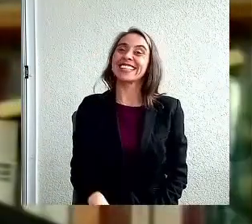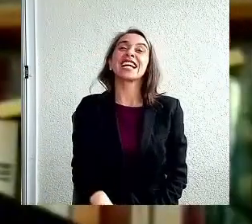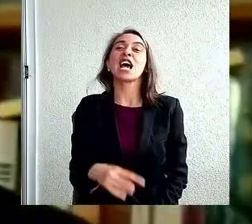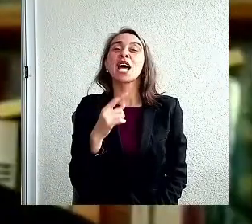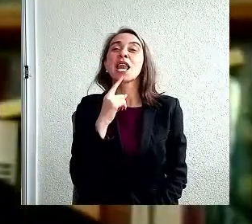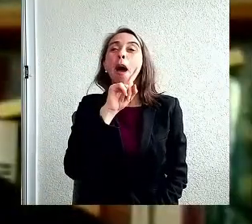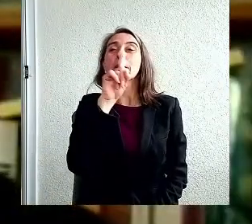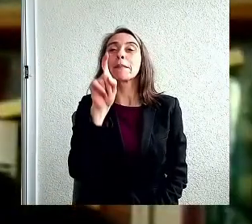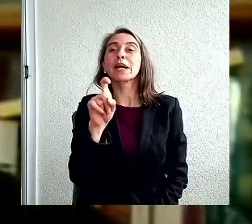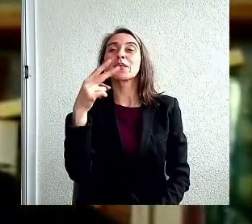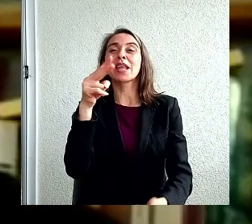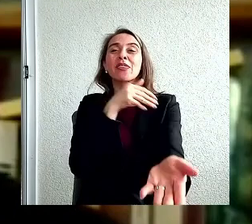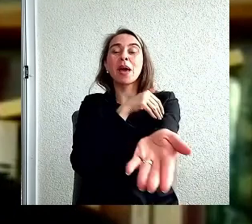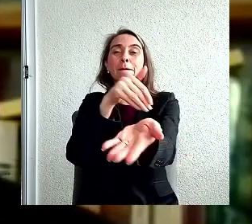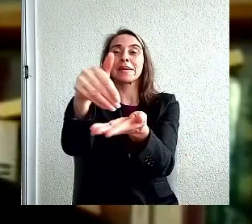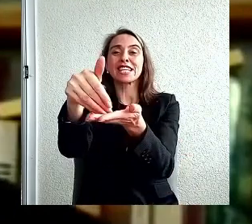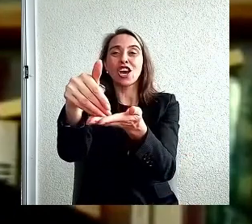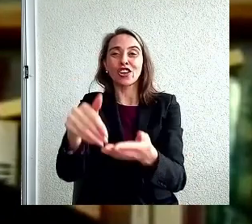millón.